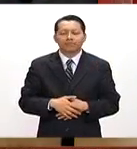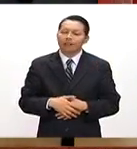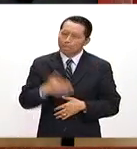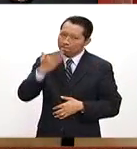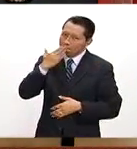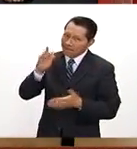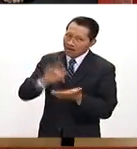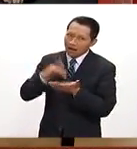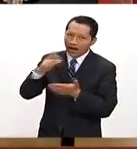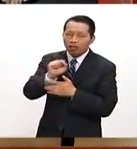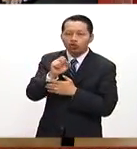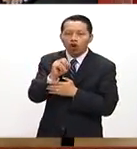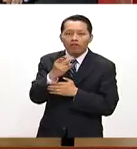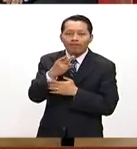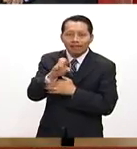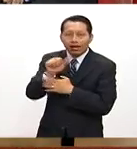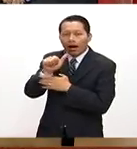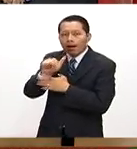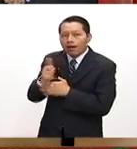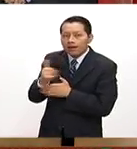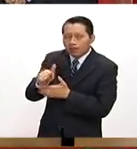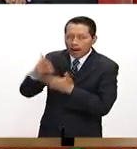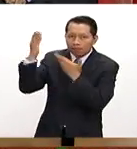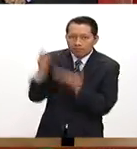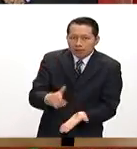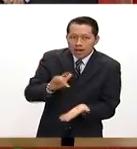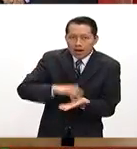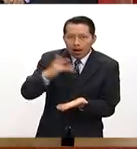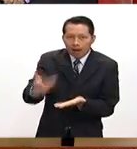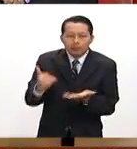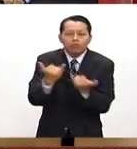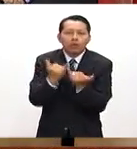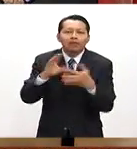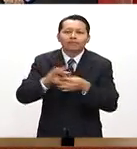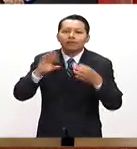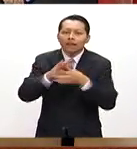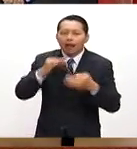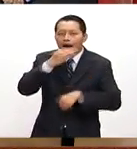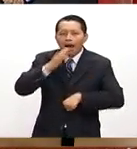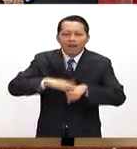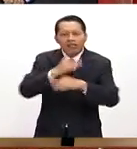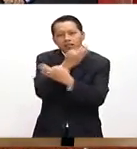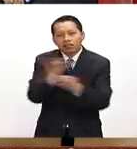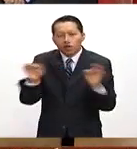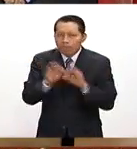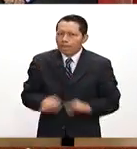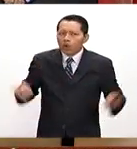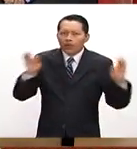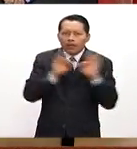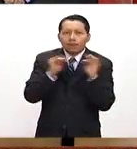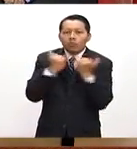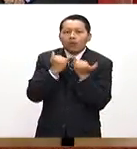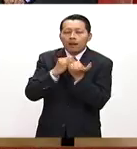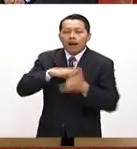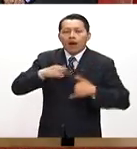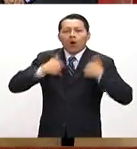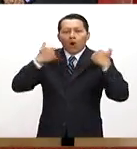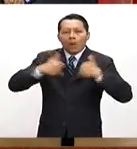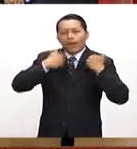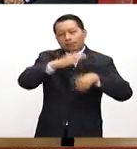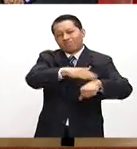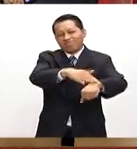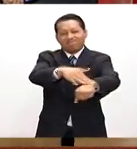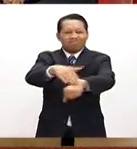Excelente, Sofía, Anaya, pues muchas gracias por haber estado aquí y por hablarnos de esta importante convocatoria. Ahí está el llamado a los jóvenes, que hay